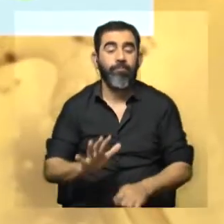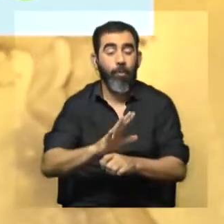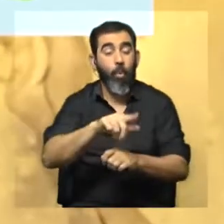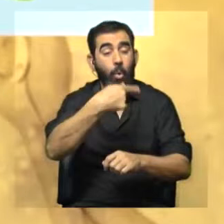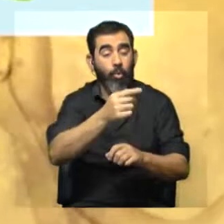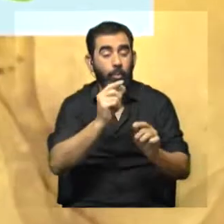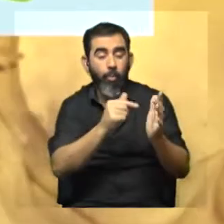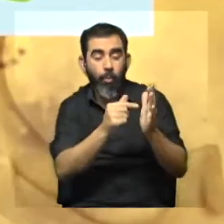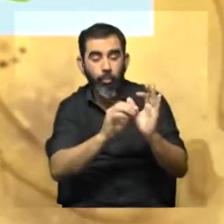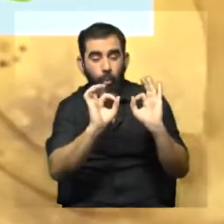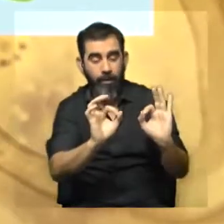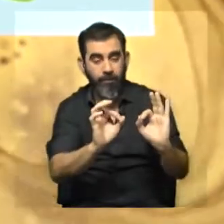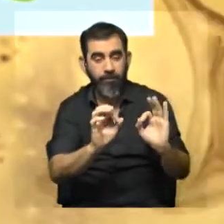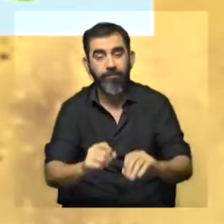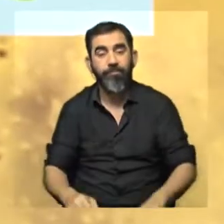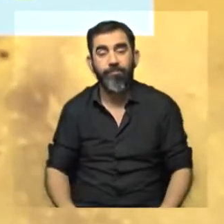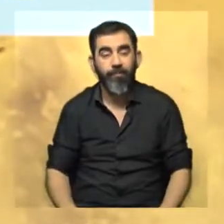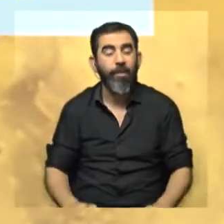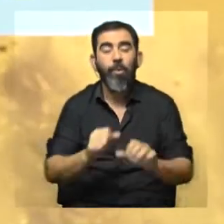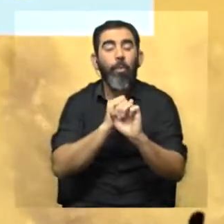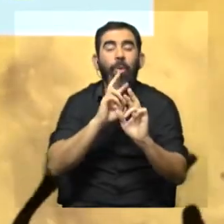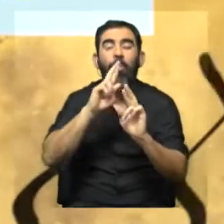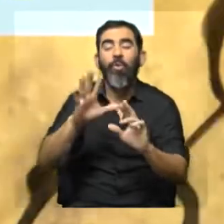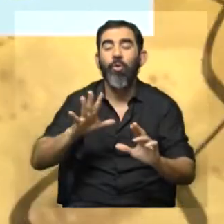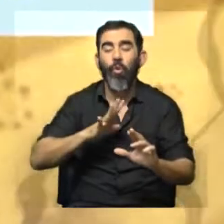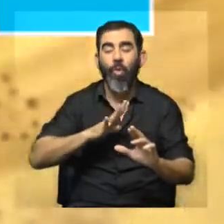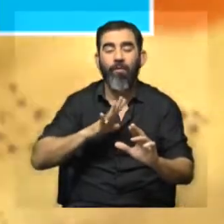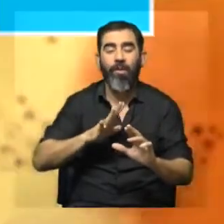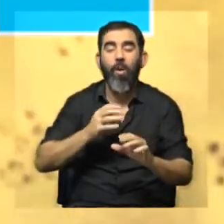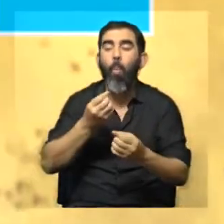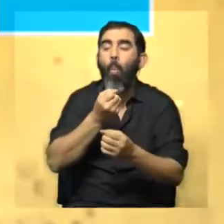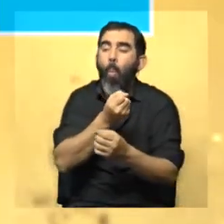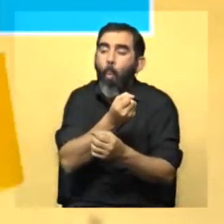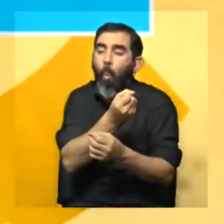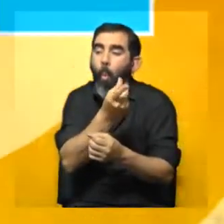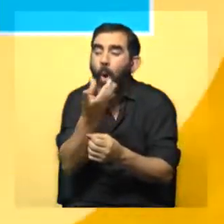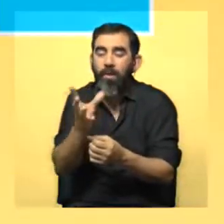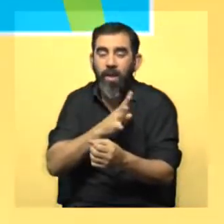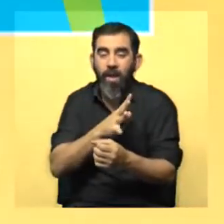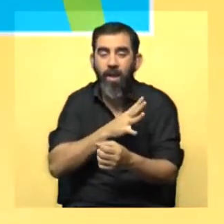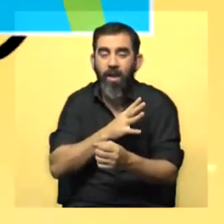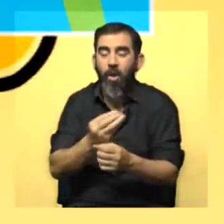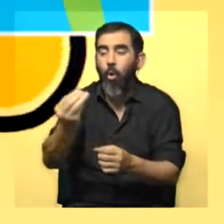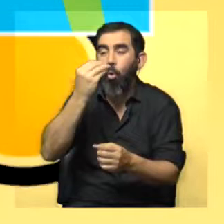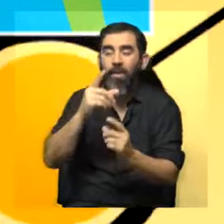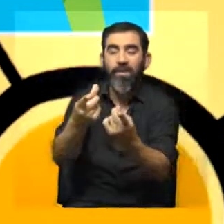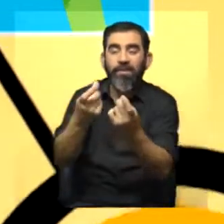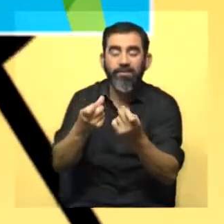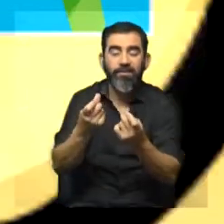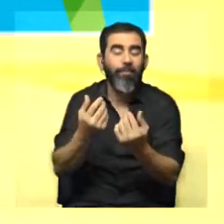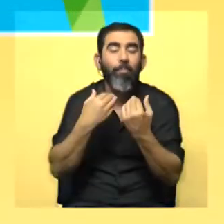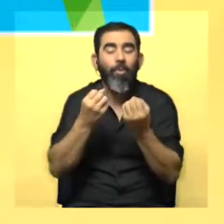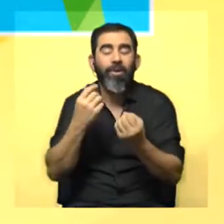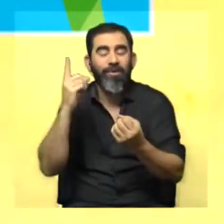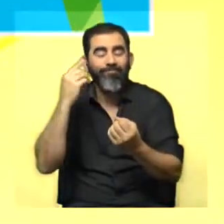cepas específicas. Entonces, no te puedo contestar todavía cuál es la cantidad de fermentados que hay que incorporar porque es